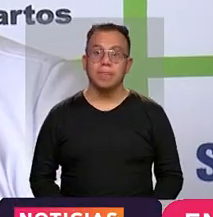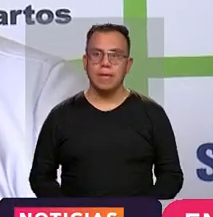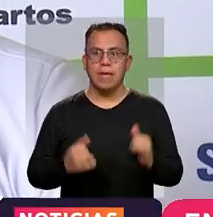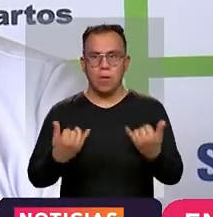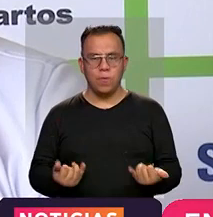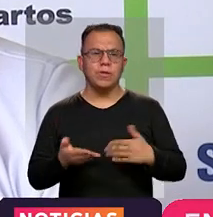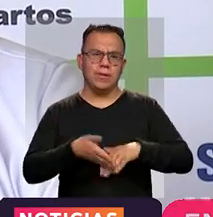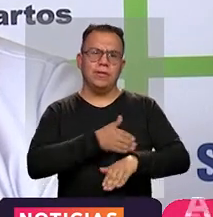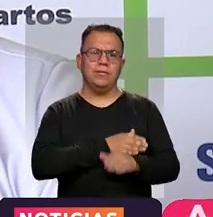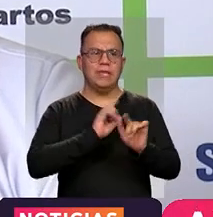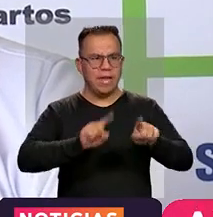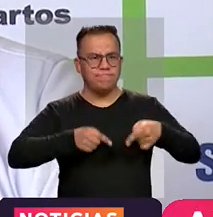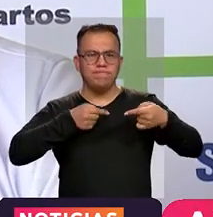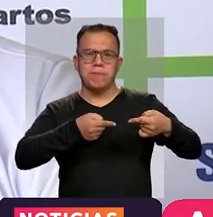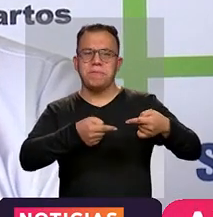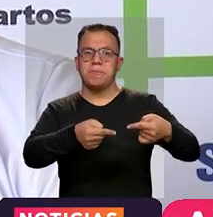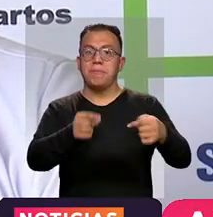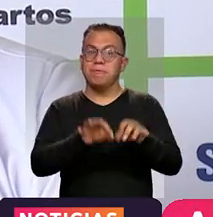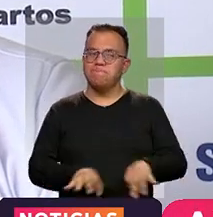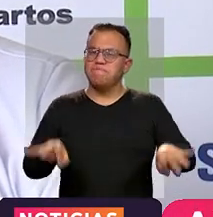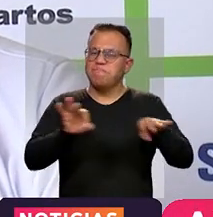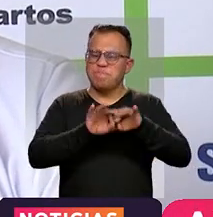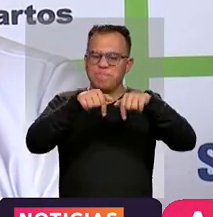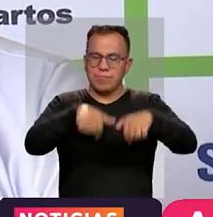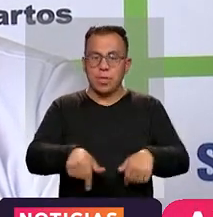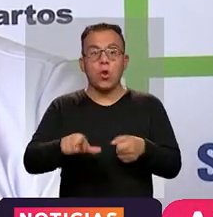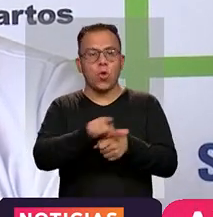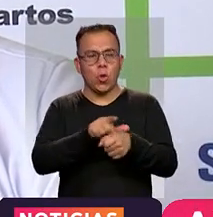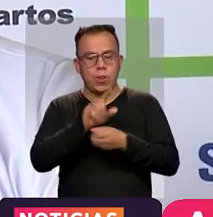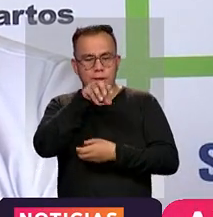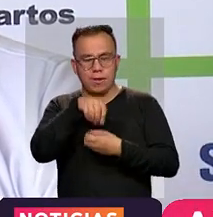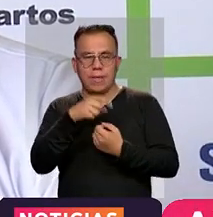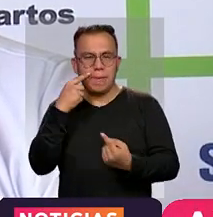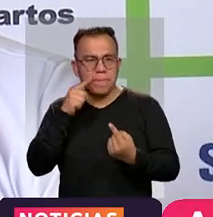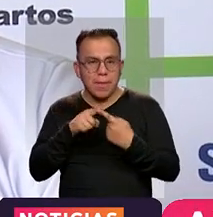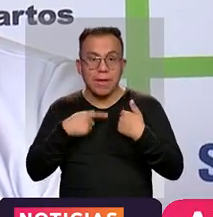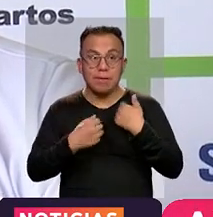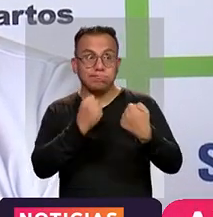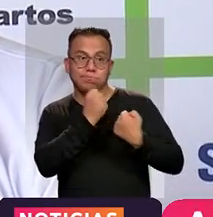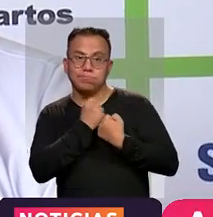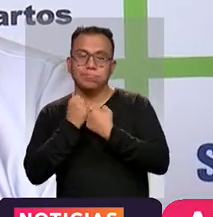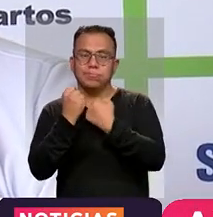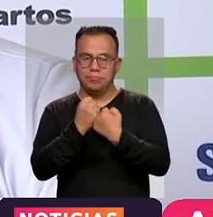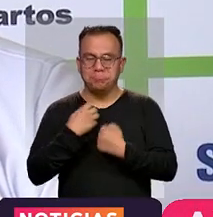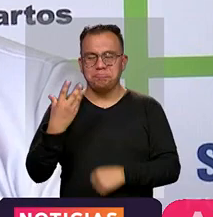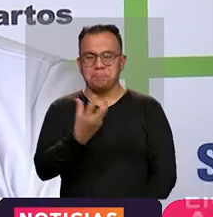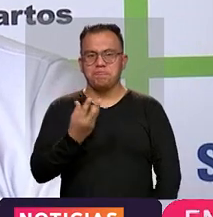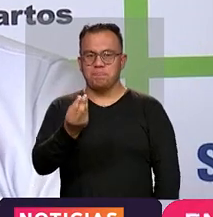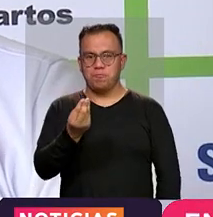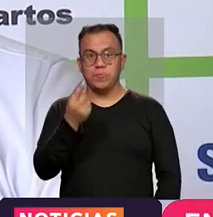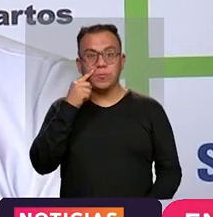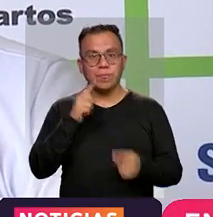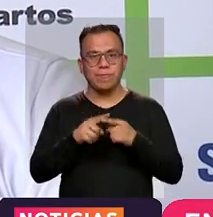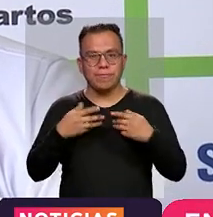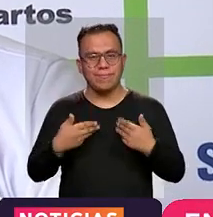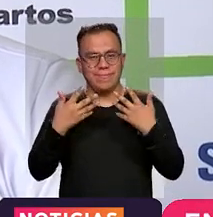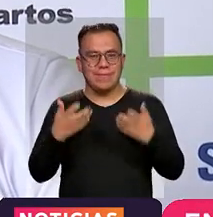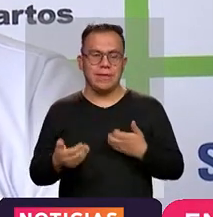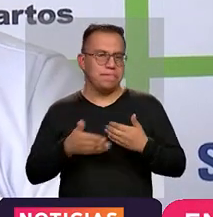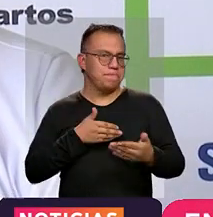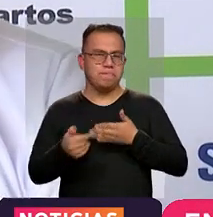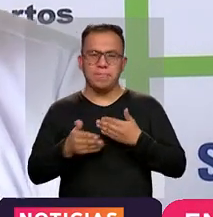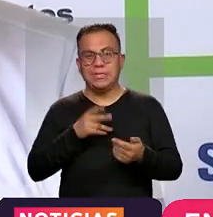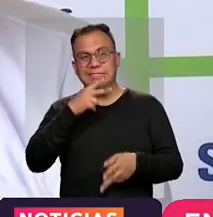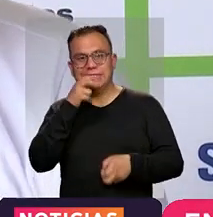enfrentado, pero lo más importante es ser locales. Vamos a contar con la gente, con el apoyo nuestro. Pero no deja de ser una